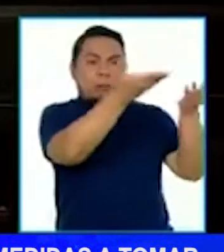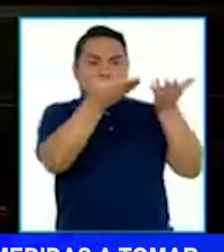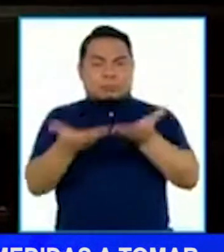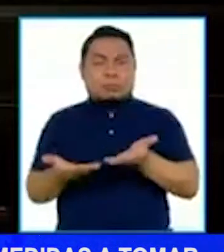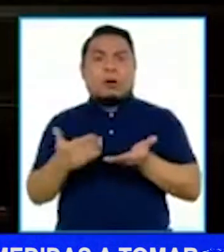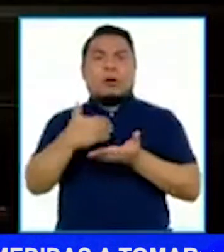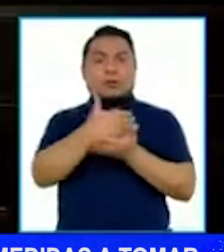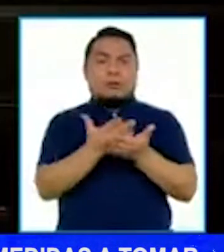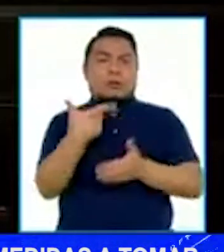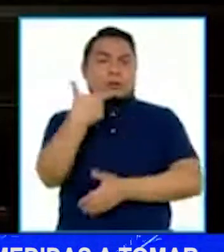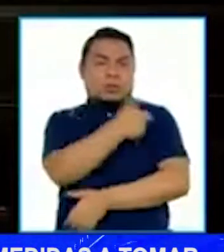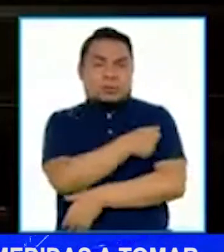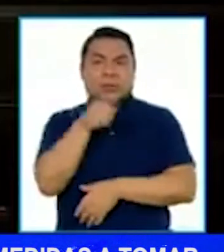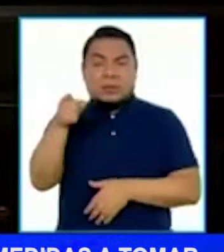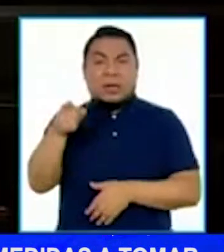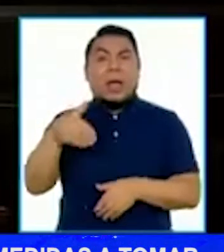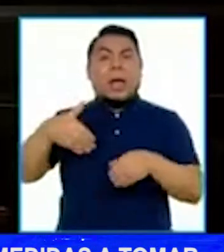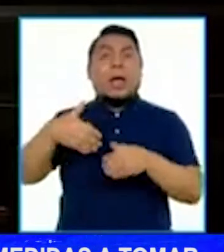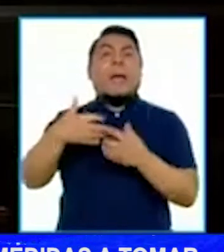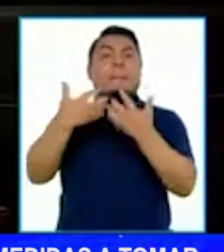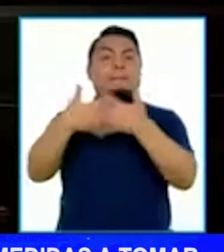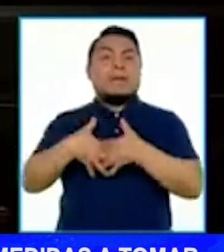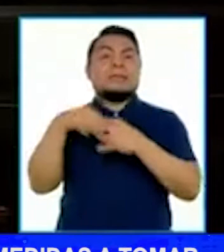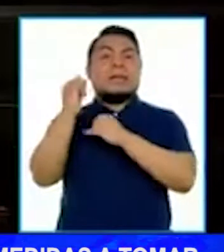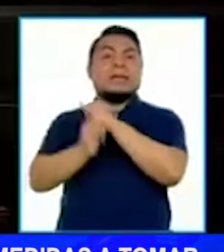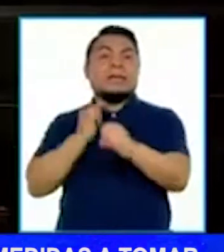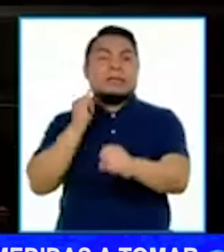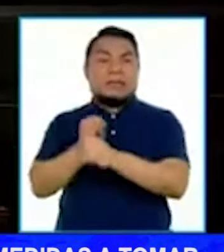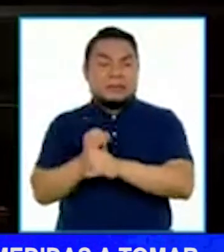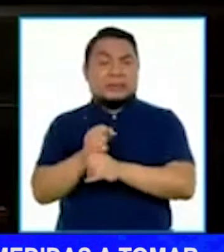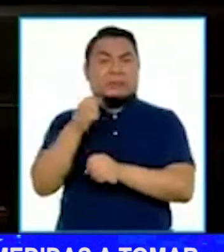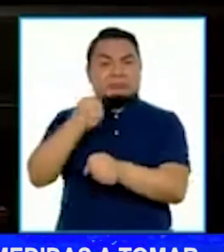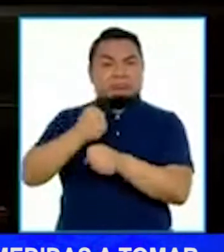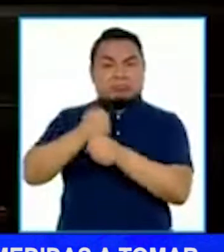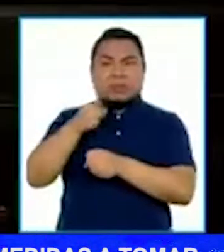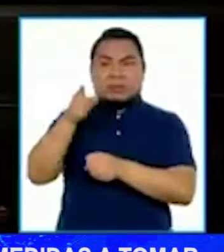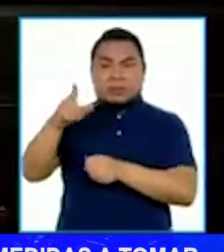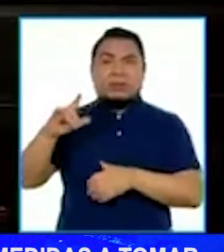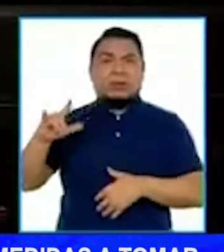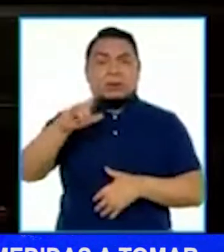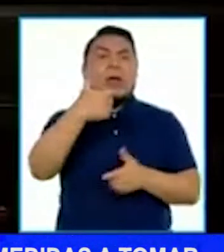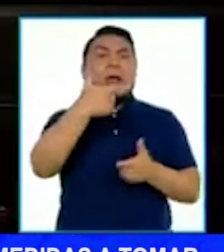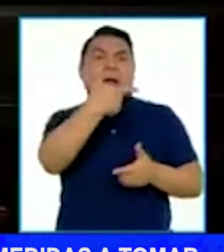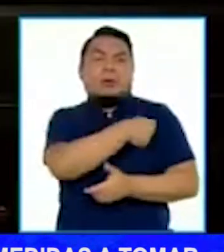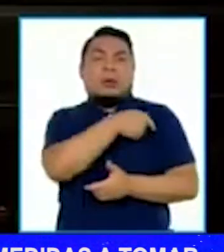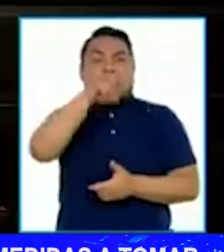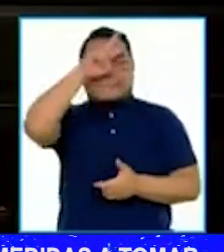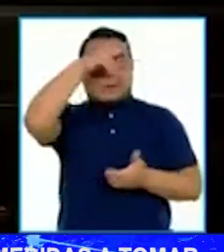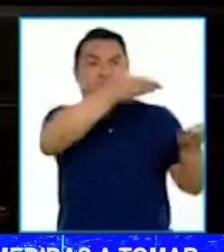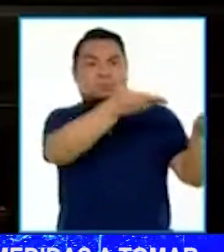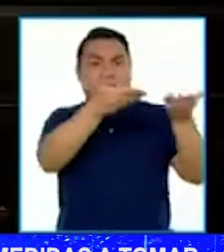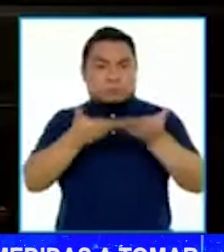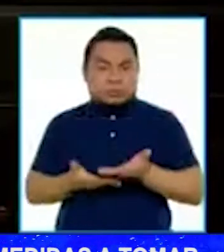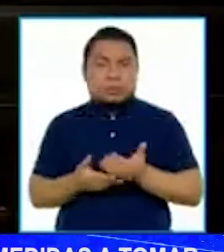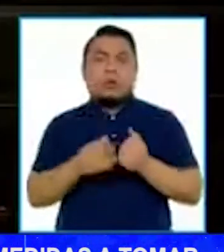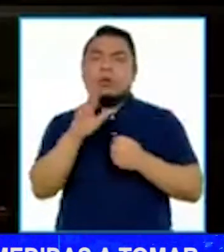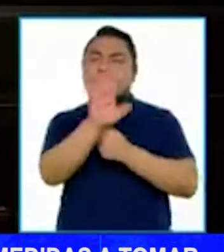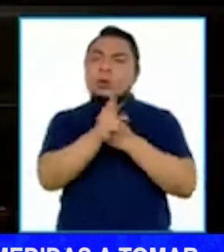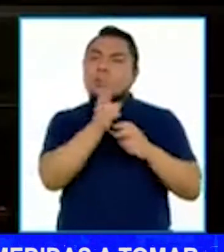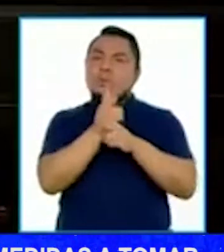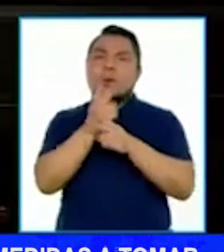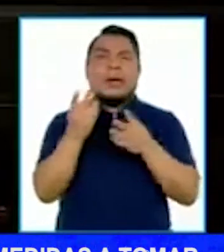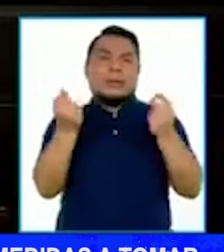de vacunas. Han contratado una empresa internacional de logísticas para traer las vacunas al Perú de